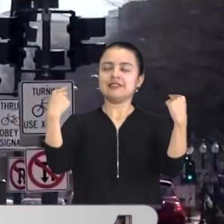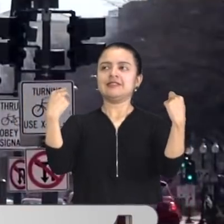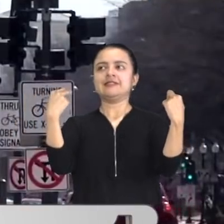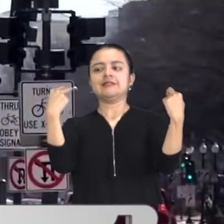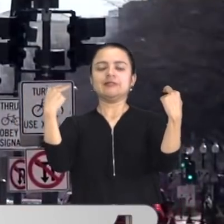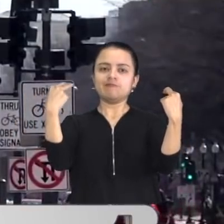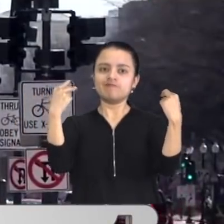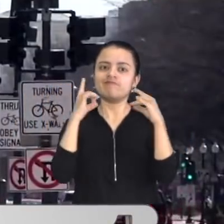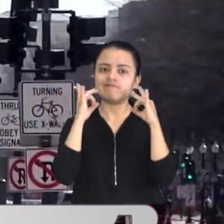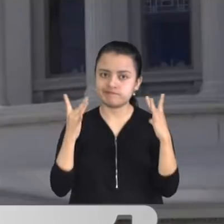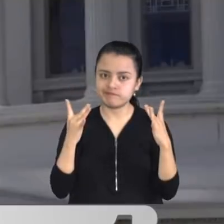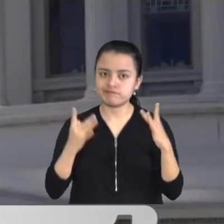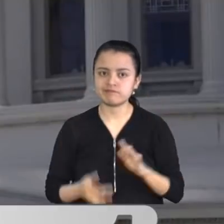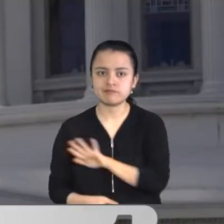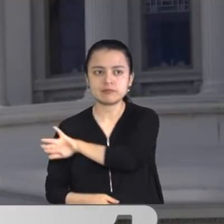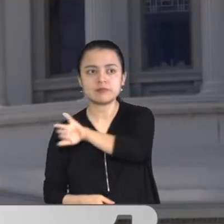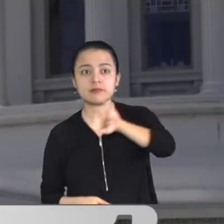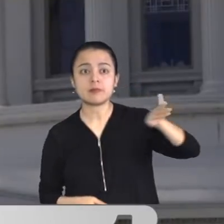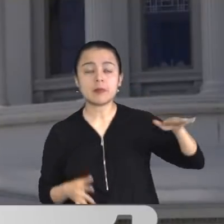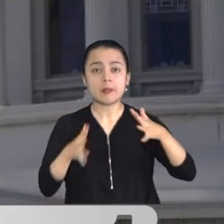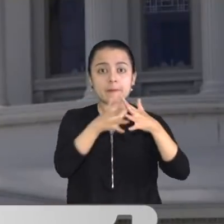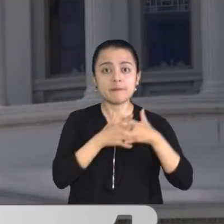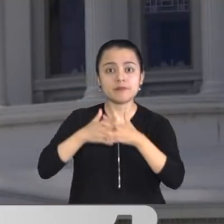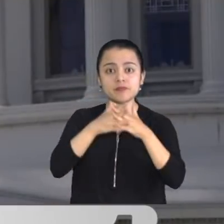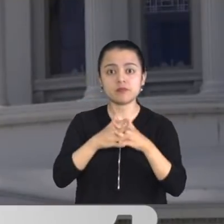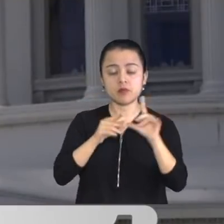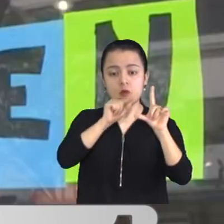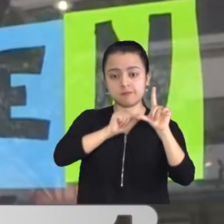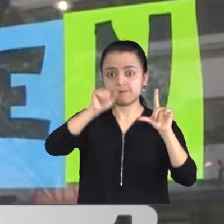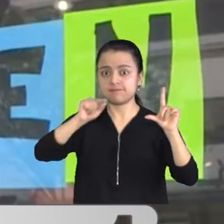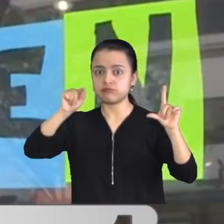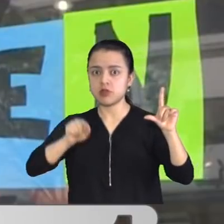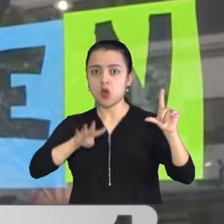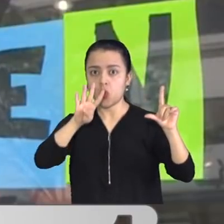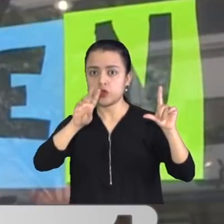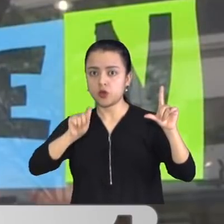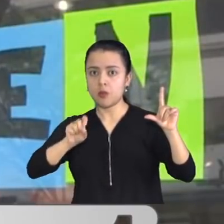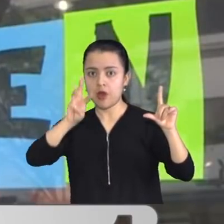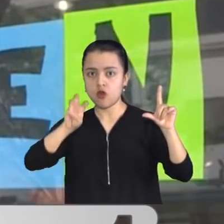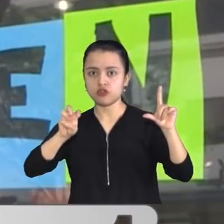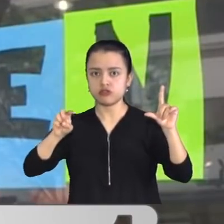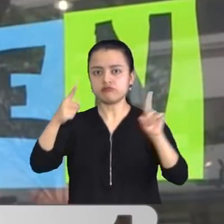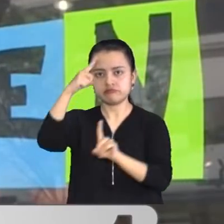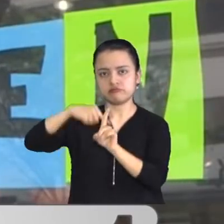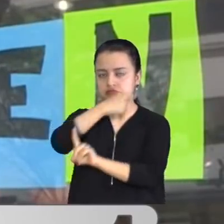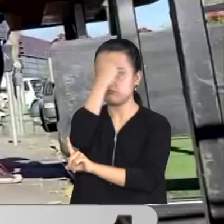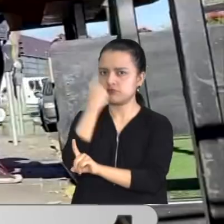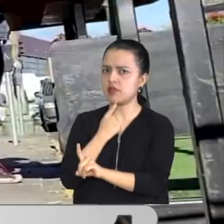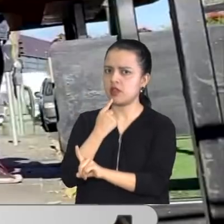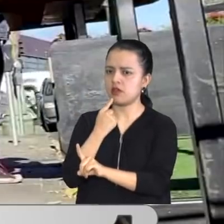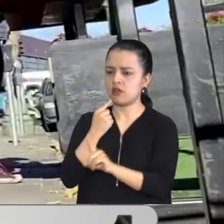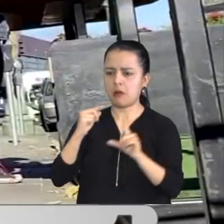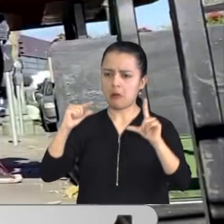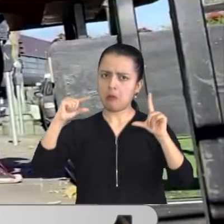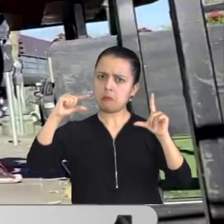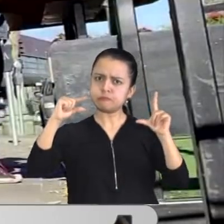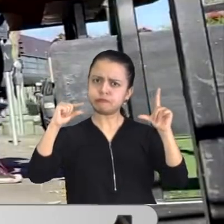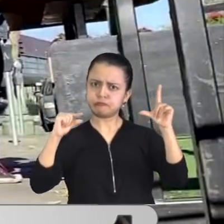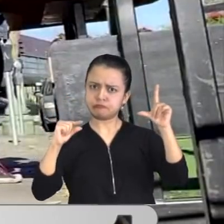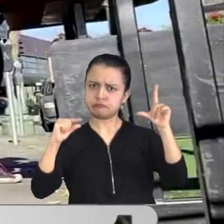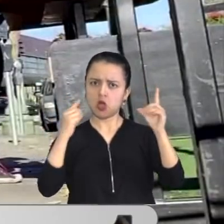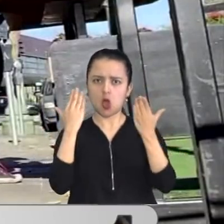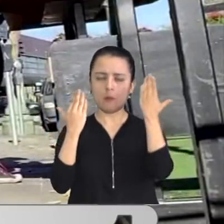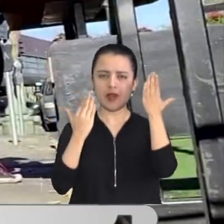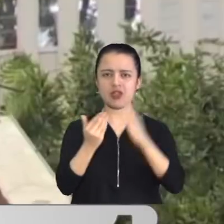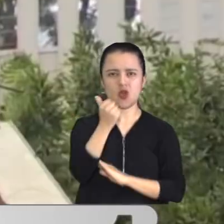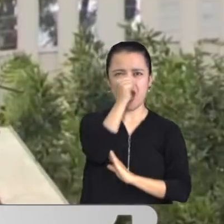La tasa de desempleo en Estados Unidos se situó en el 4,8% en septiembre, cuatro décimas menos que el dato registrado en agosto, según las